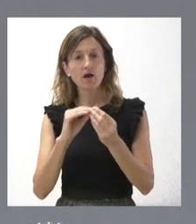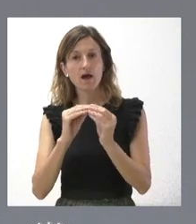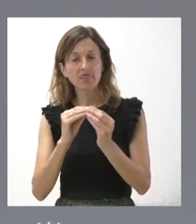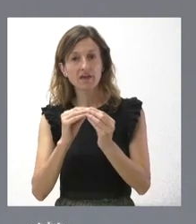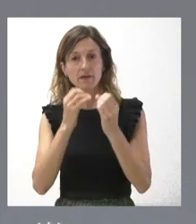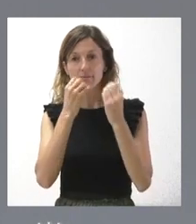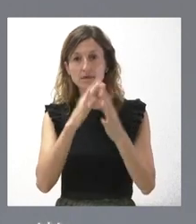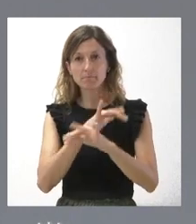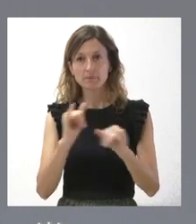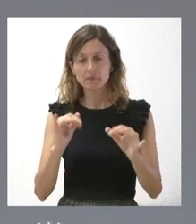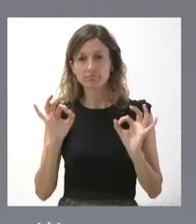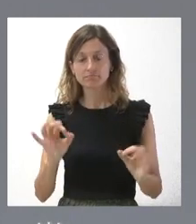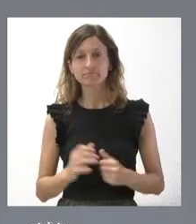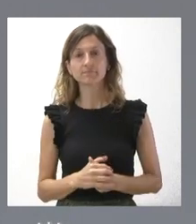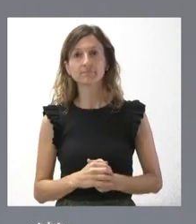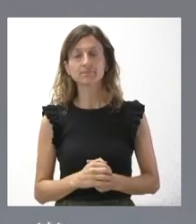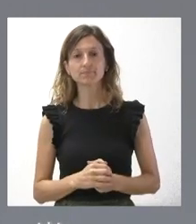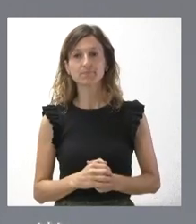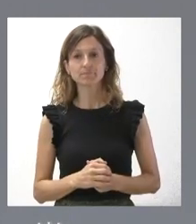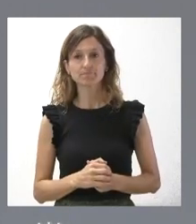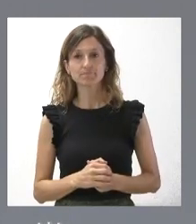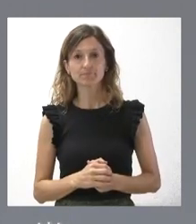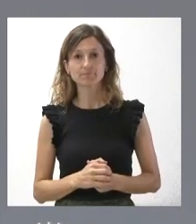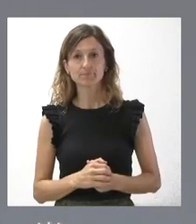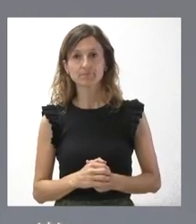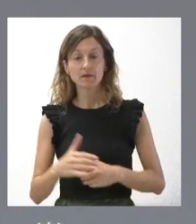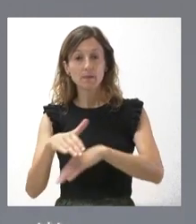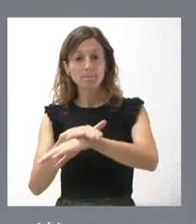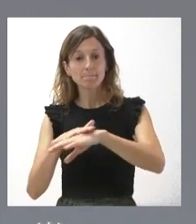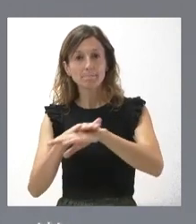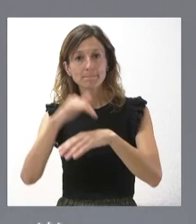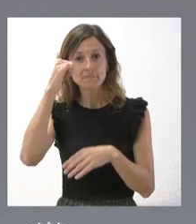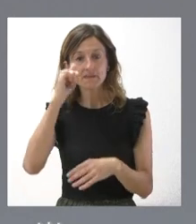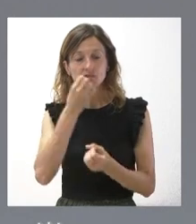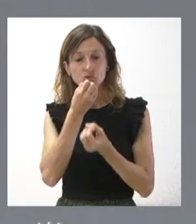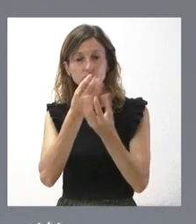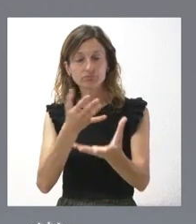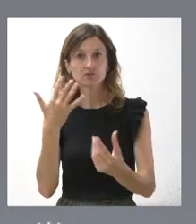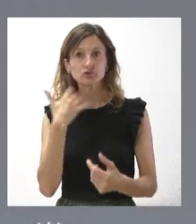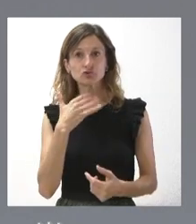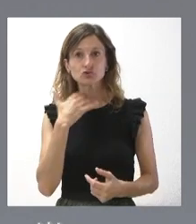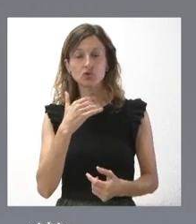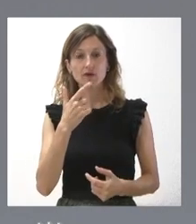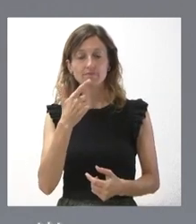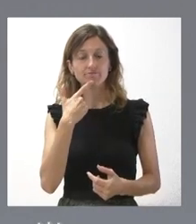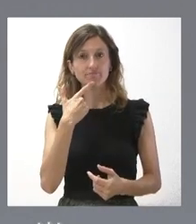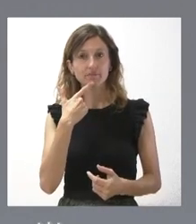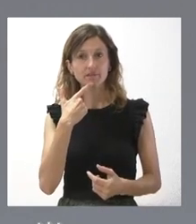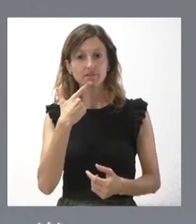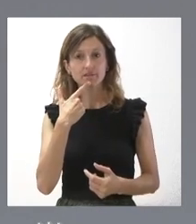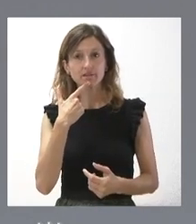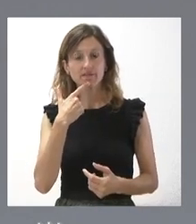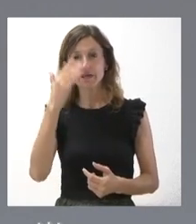todo este proceso con cordialidad. El ministro declaró en Soria que no iba a proceder a ese cambio